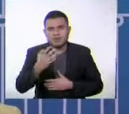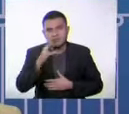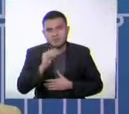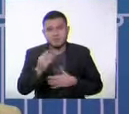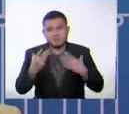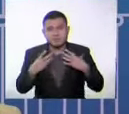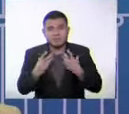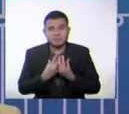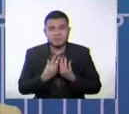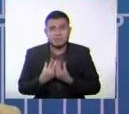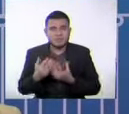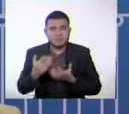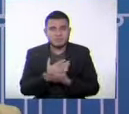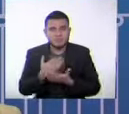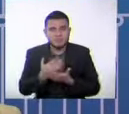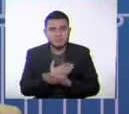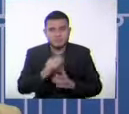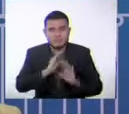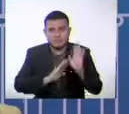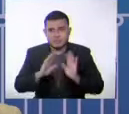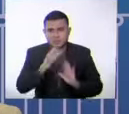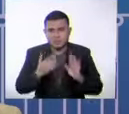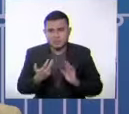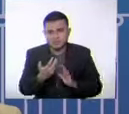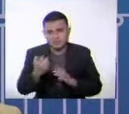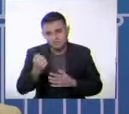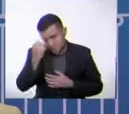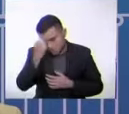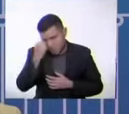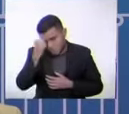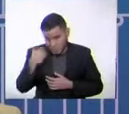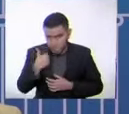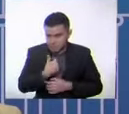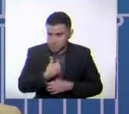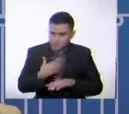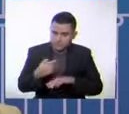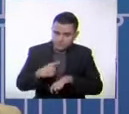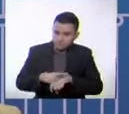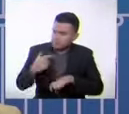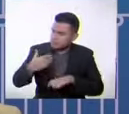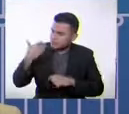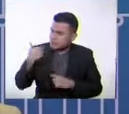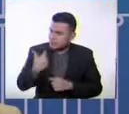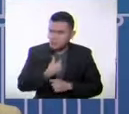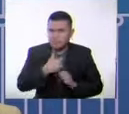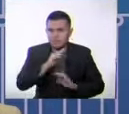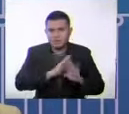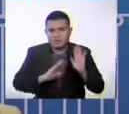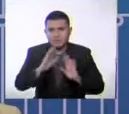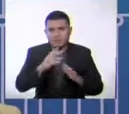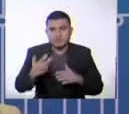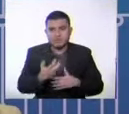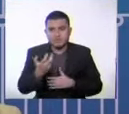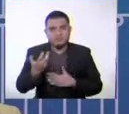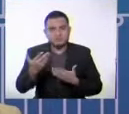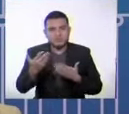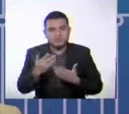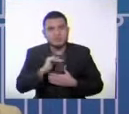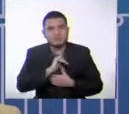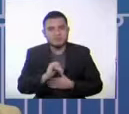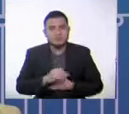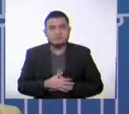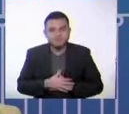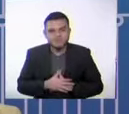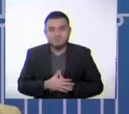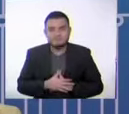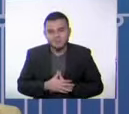sociales, de historia, estamos conociendo nuestros orígenes, nuestra patria, nuestra historia, en fin, todo aquello que nos da identidad. Y